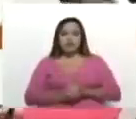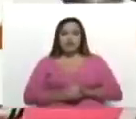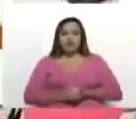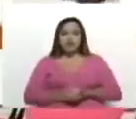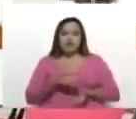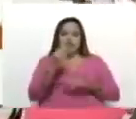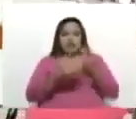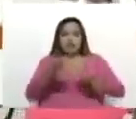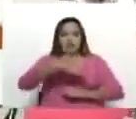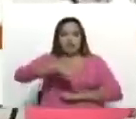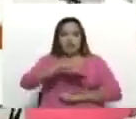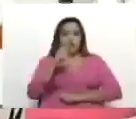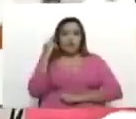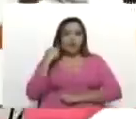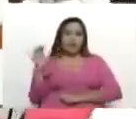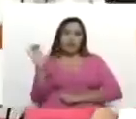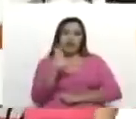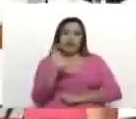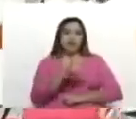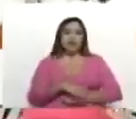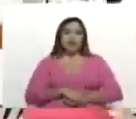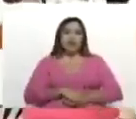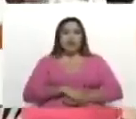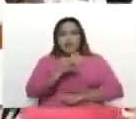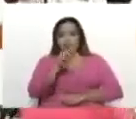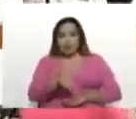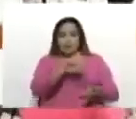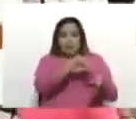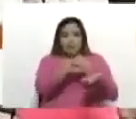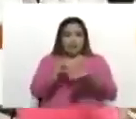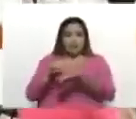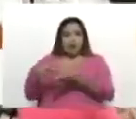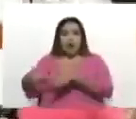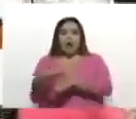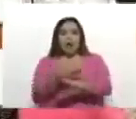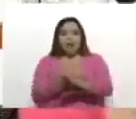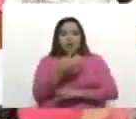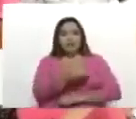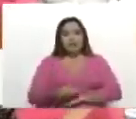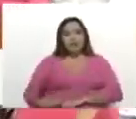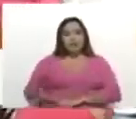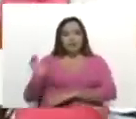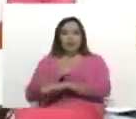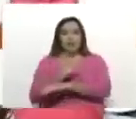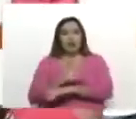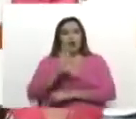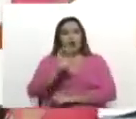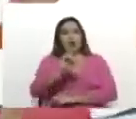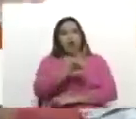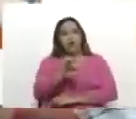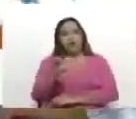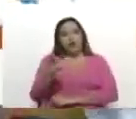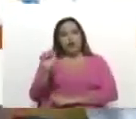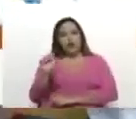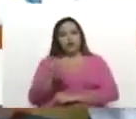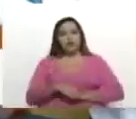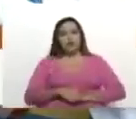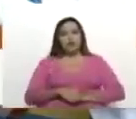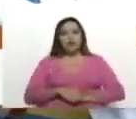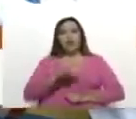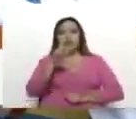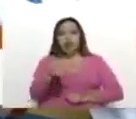que se ha realizado en la plaza Bolívar de Caracas donde también participó el expresidente de Ecuador Rafael Correa y